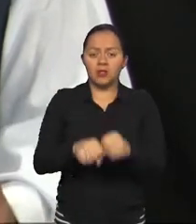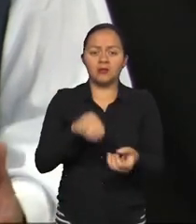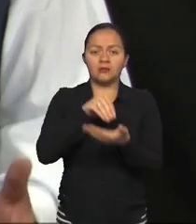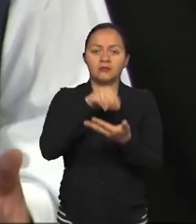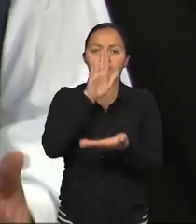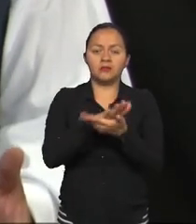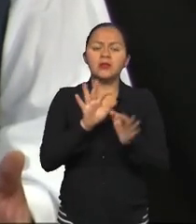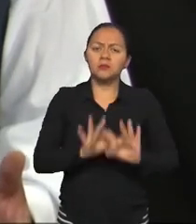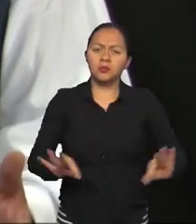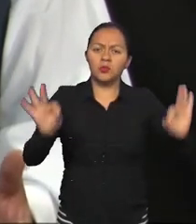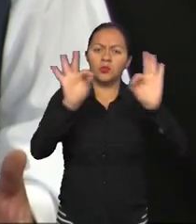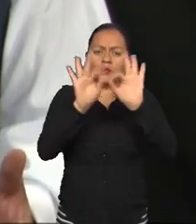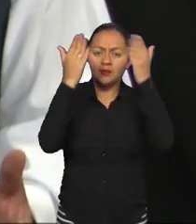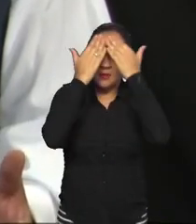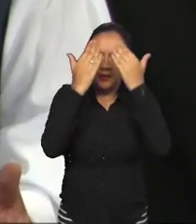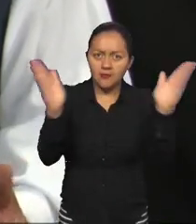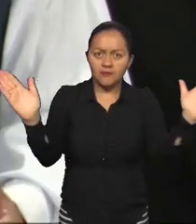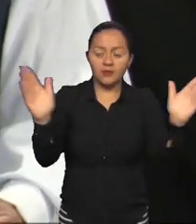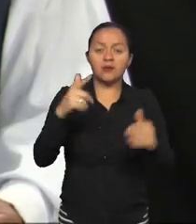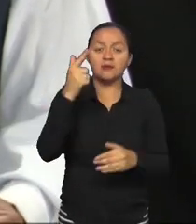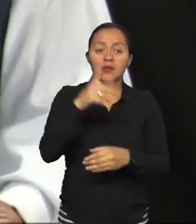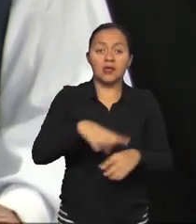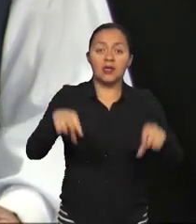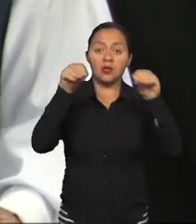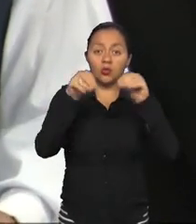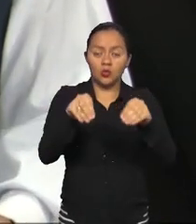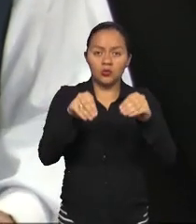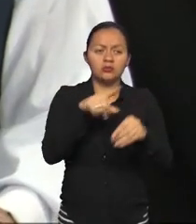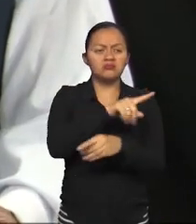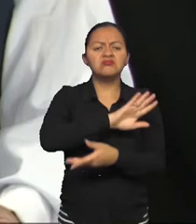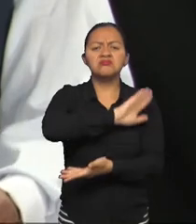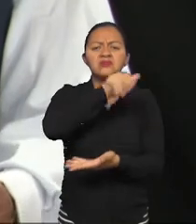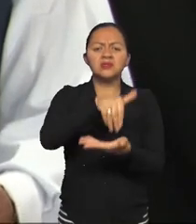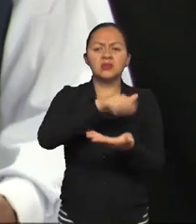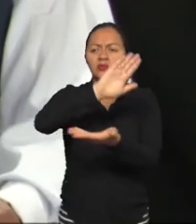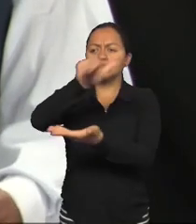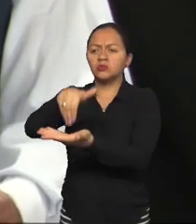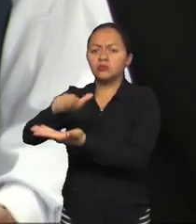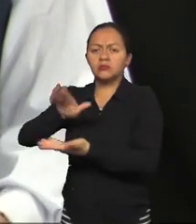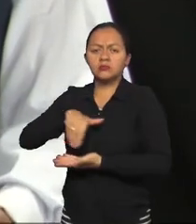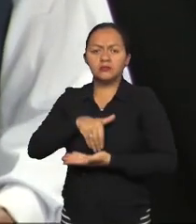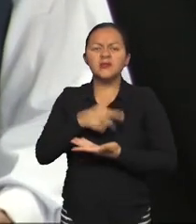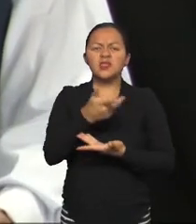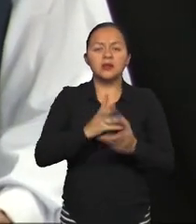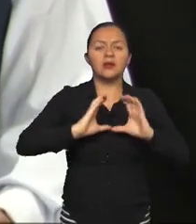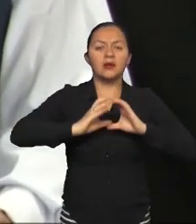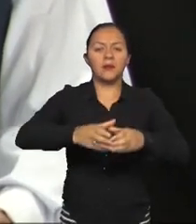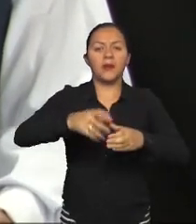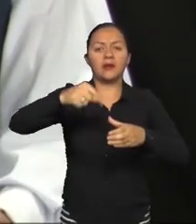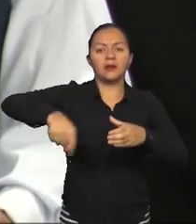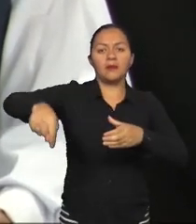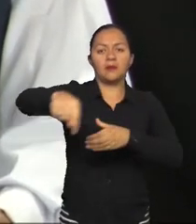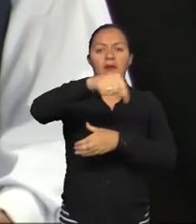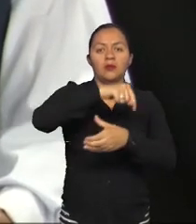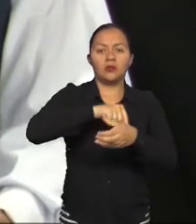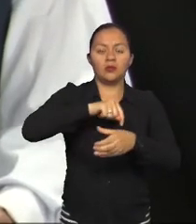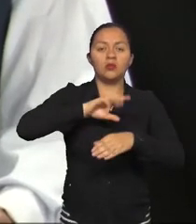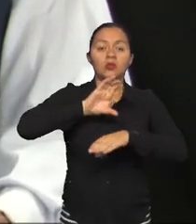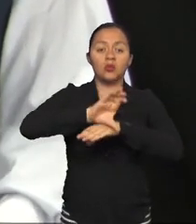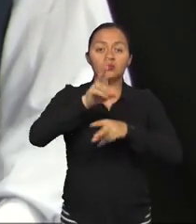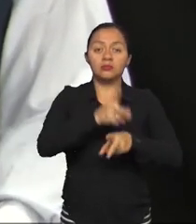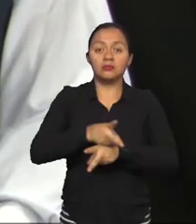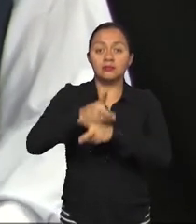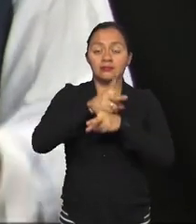más abierta en lo que es educación. Hay centros, hay departamentos de consejería